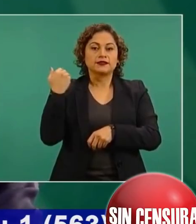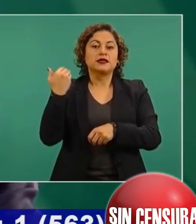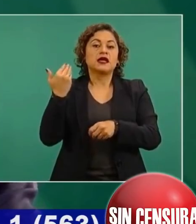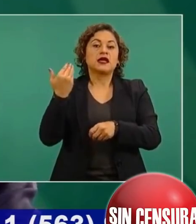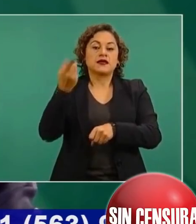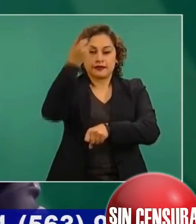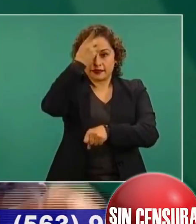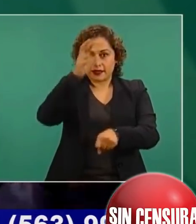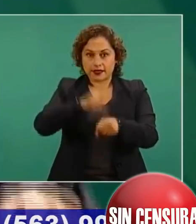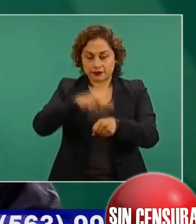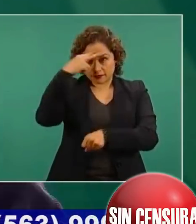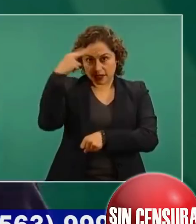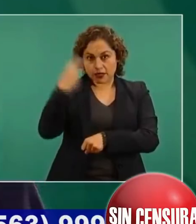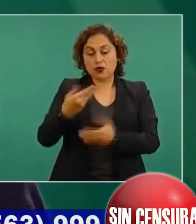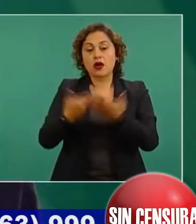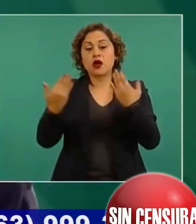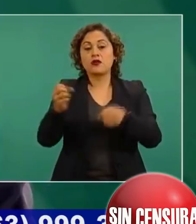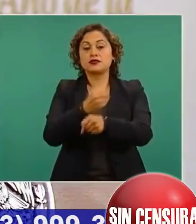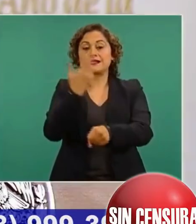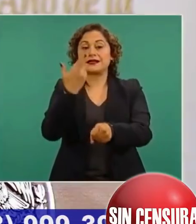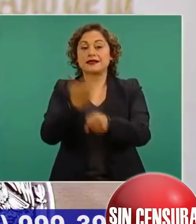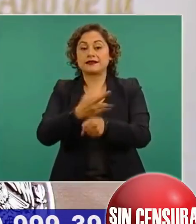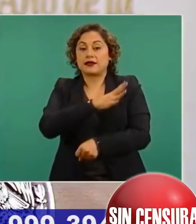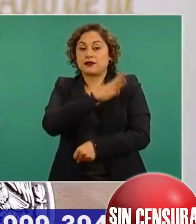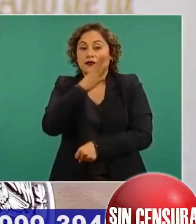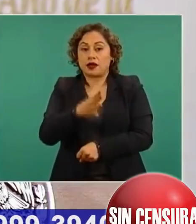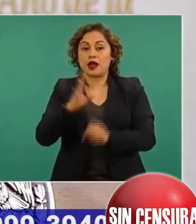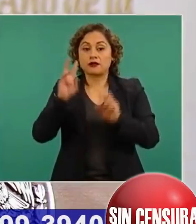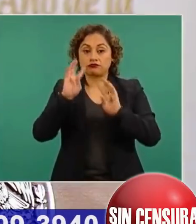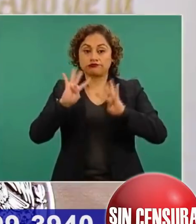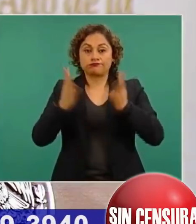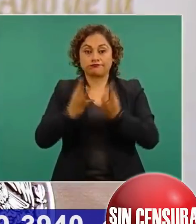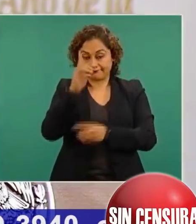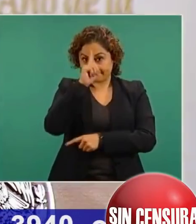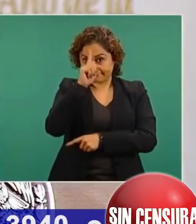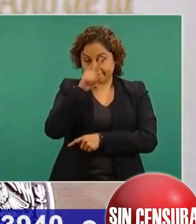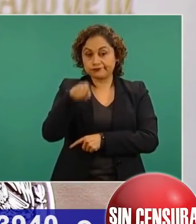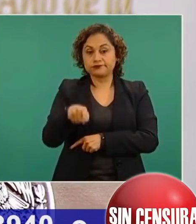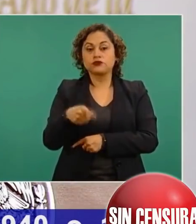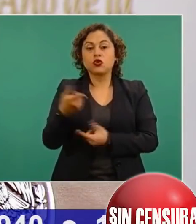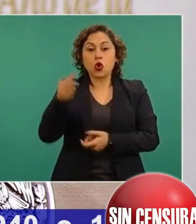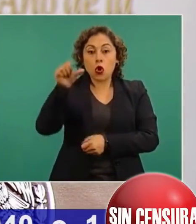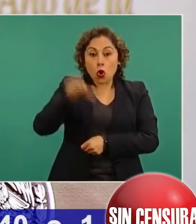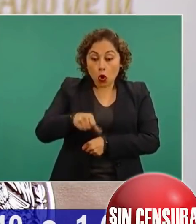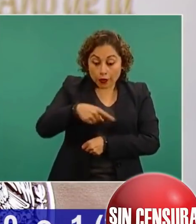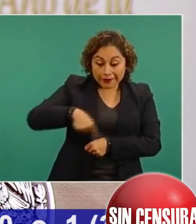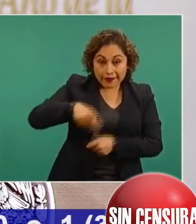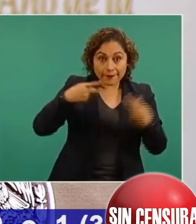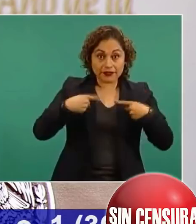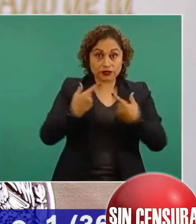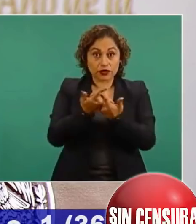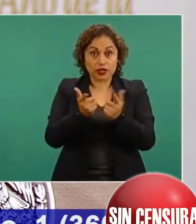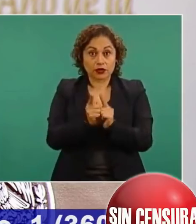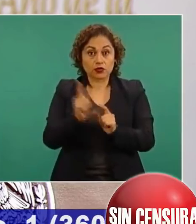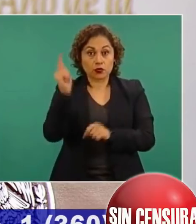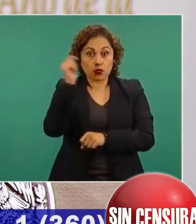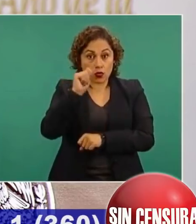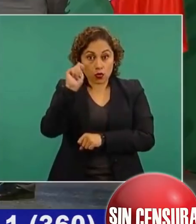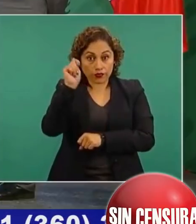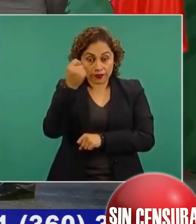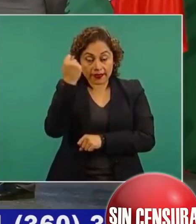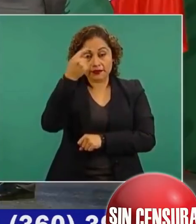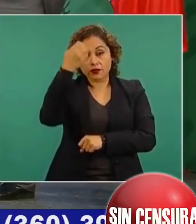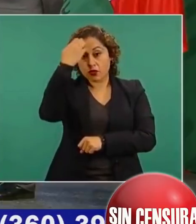Consejo de Salubridad General. Entonces, hoy sesionarán con varios propósitos: darle seguimiento a la evidencia